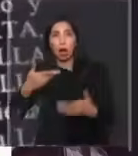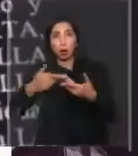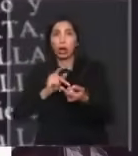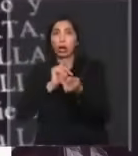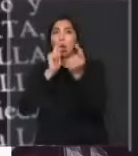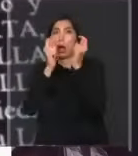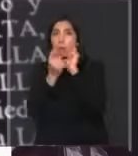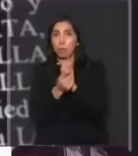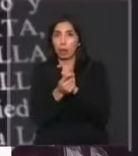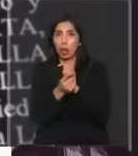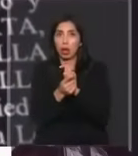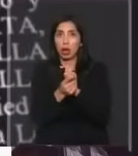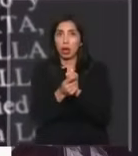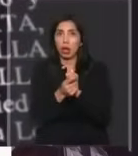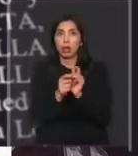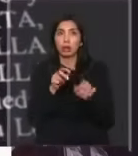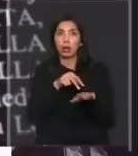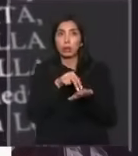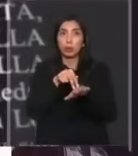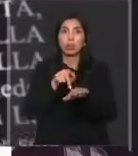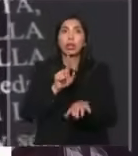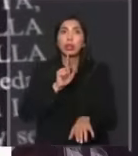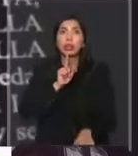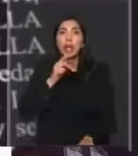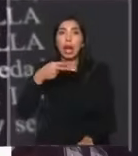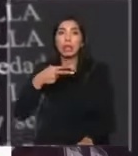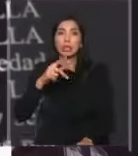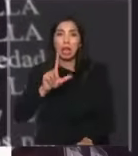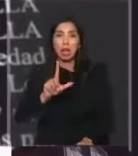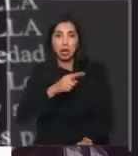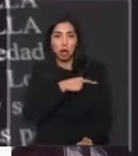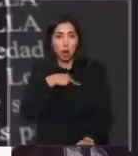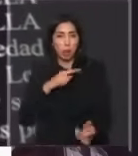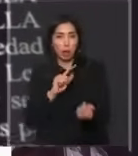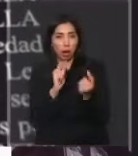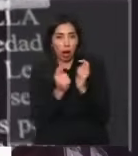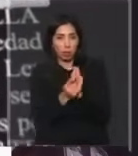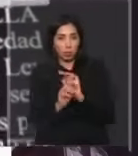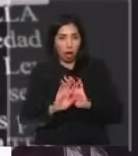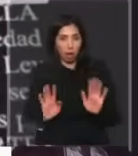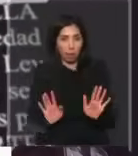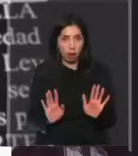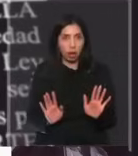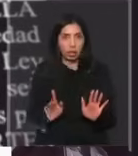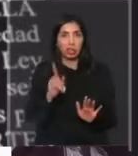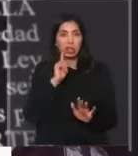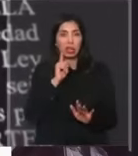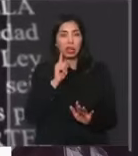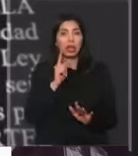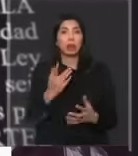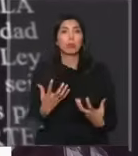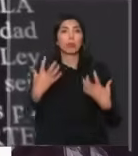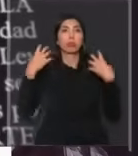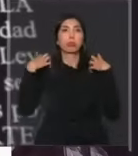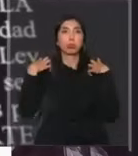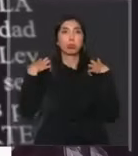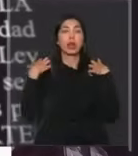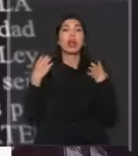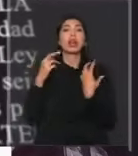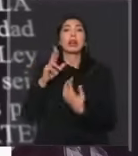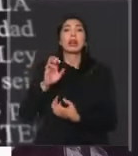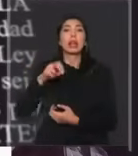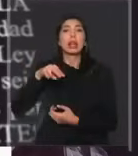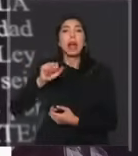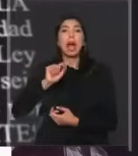THL. Solamente cambiaron el nombre de fantasía y las personas a cargo. Renato López cedió o vendió su participación